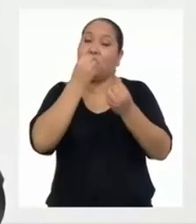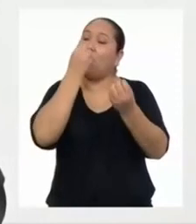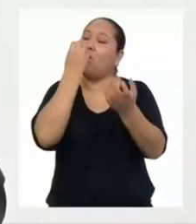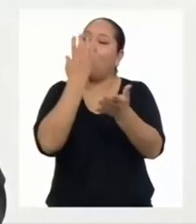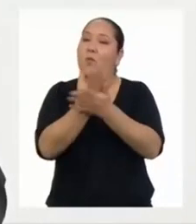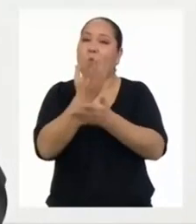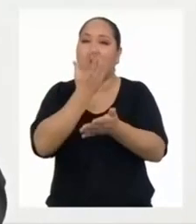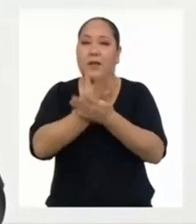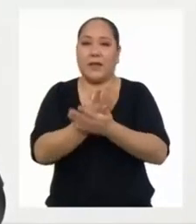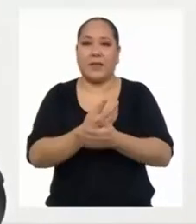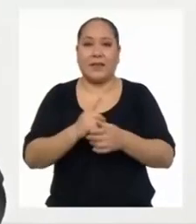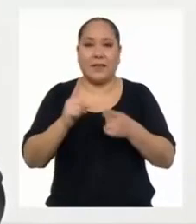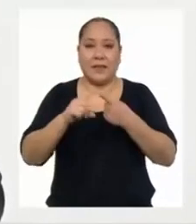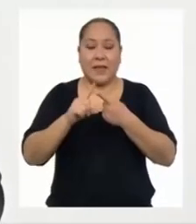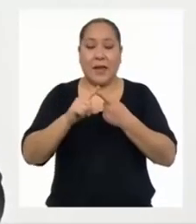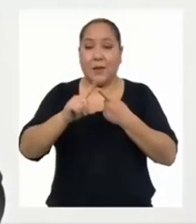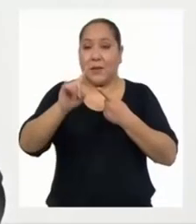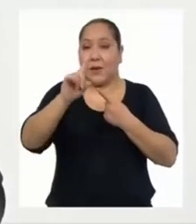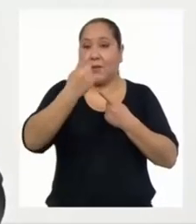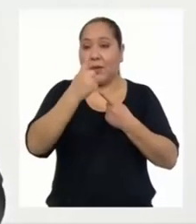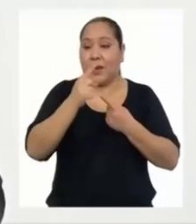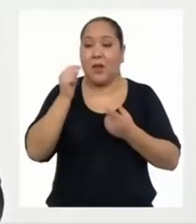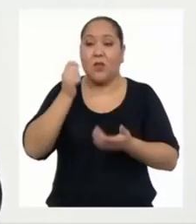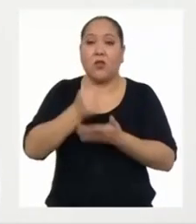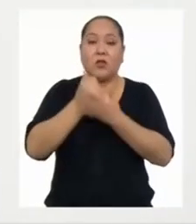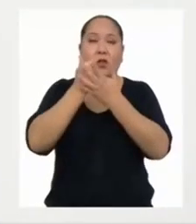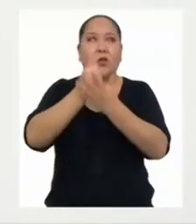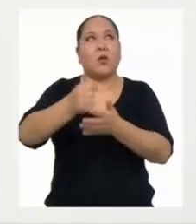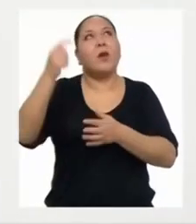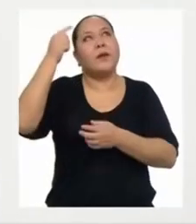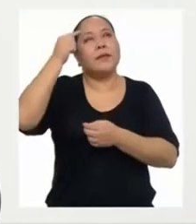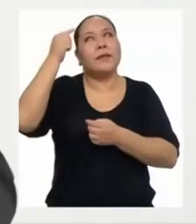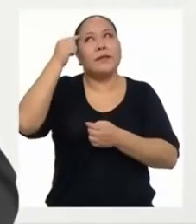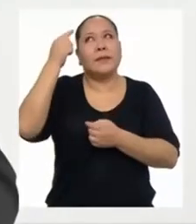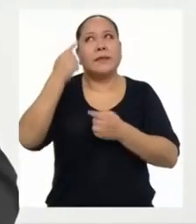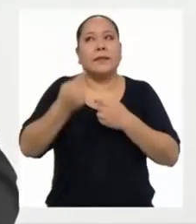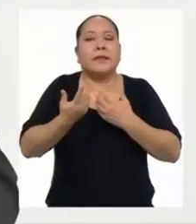La primera nos permite pensar en el